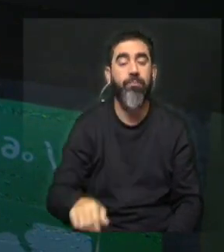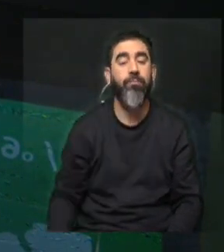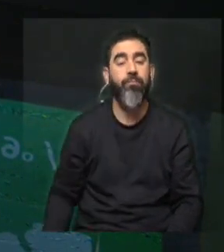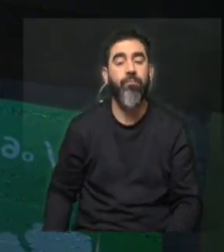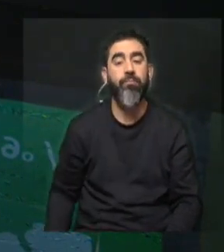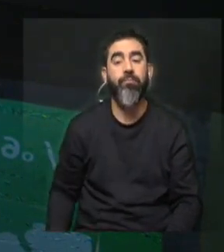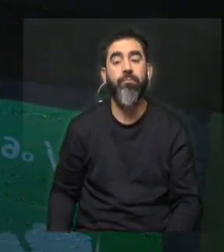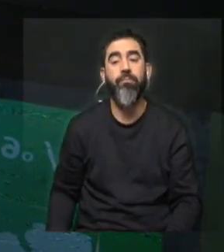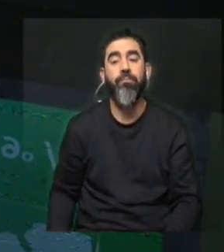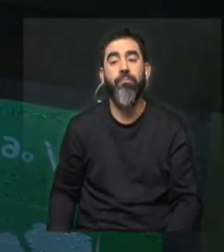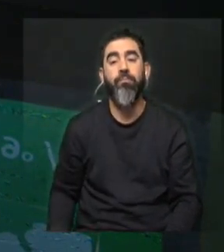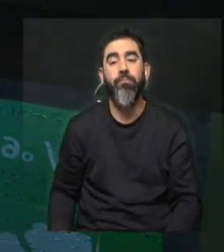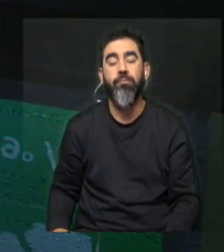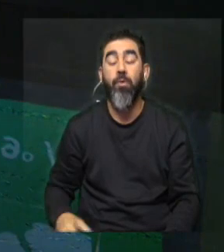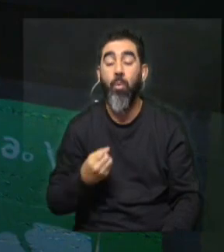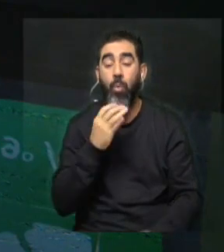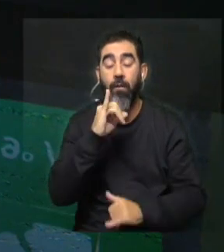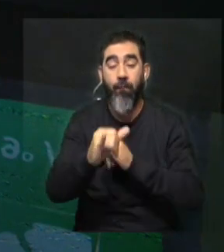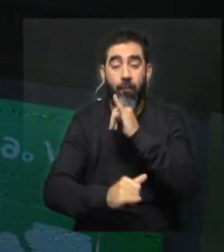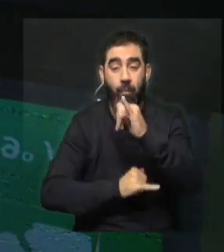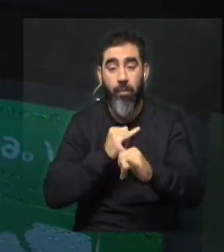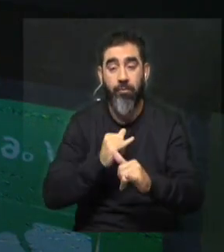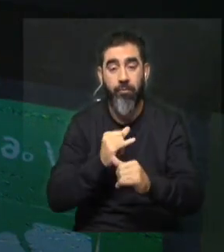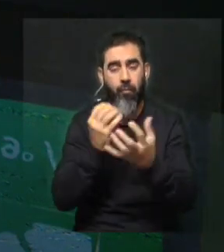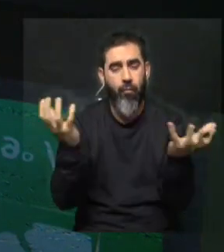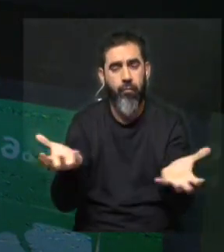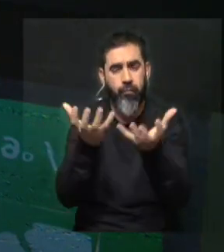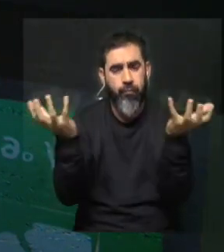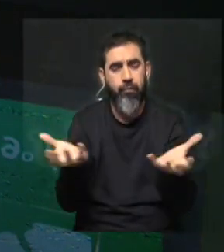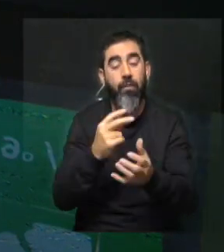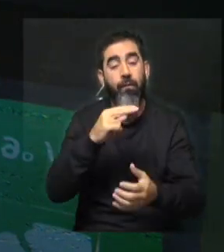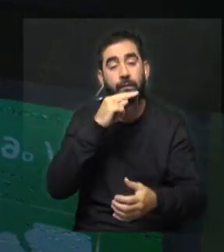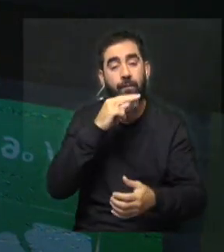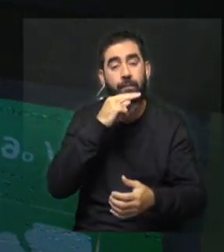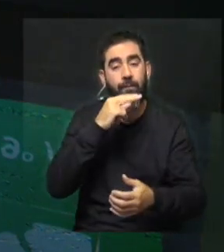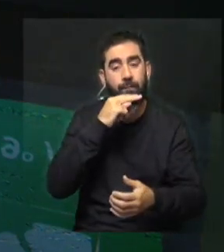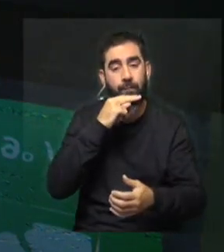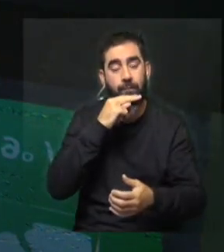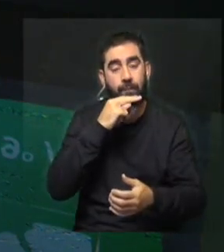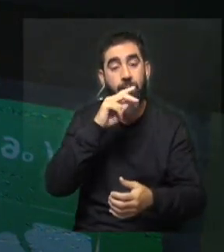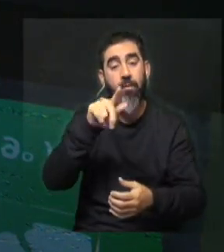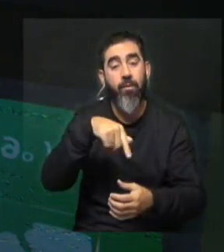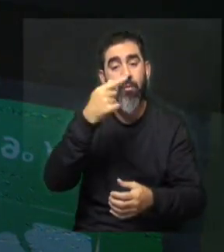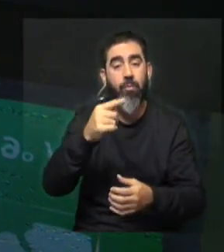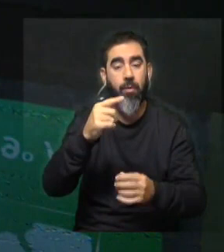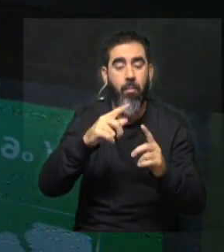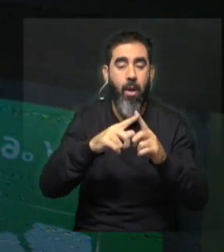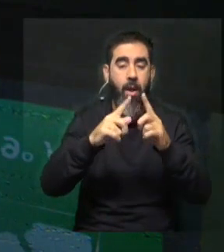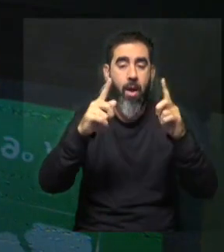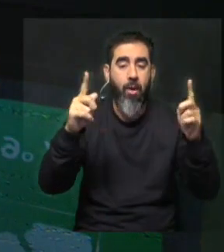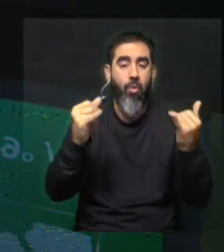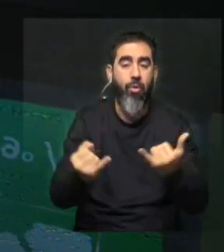Perfecto es un buen dato para saber eso es mucha fogata va a ver el viernes que es esa noche más larga y luego los días empiezan a alargar